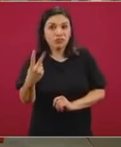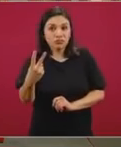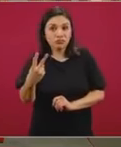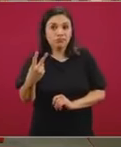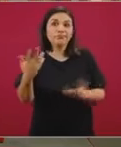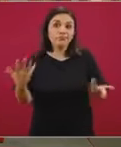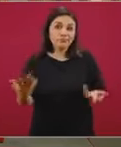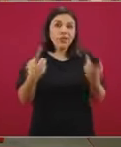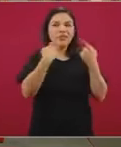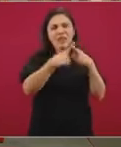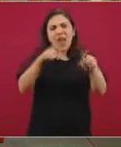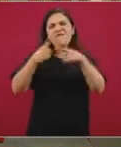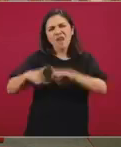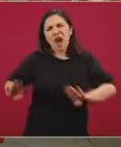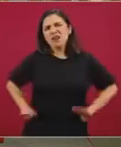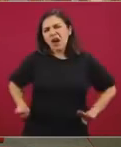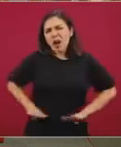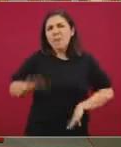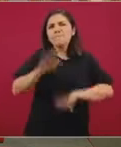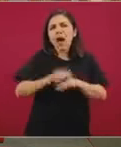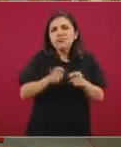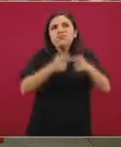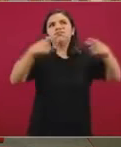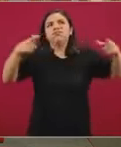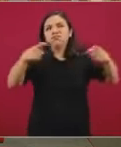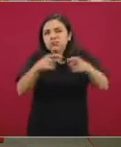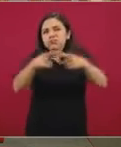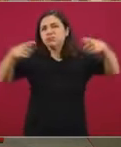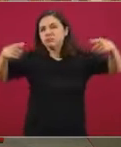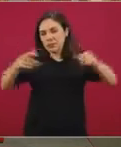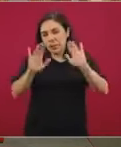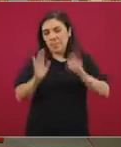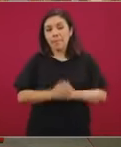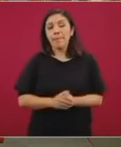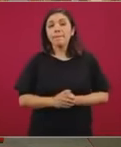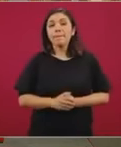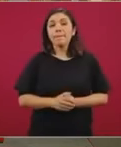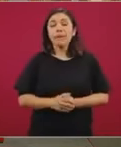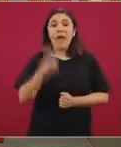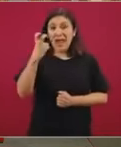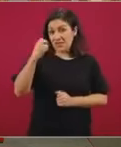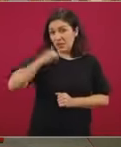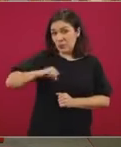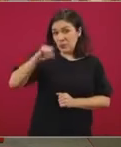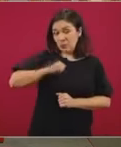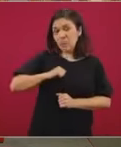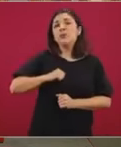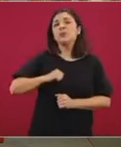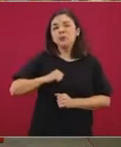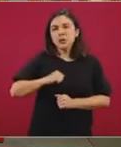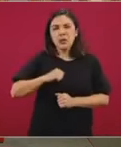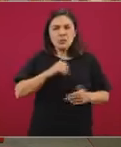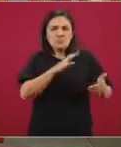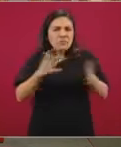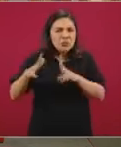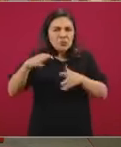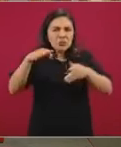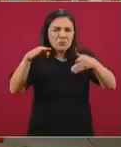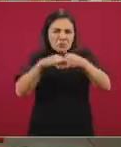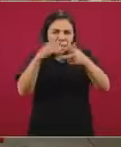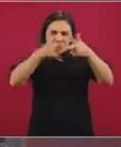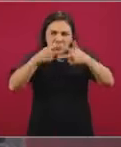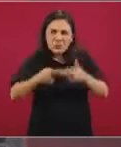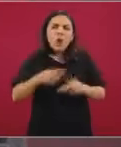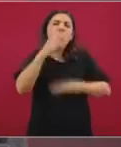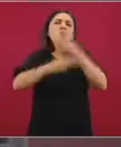con distintas olas de intensidad epidémica. El fenómeno de entonces causó, según se ha estimado, desde luego el